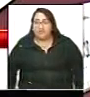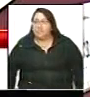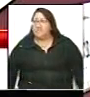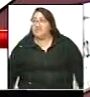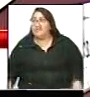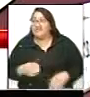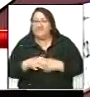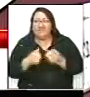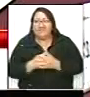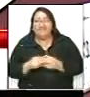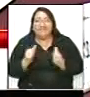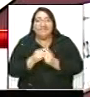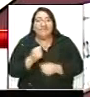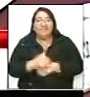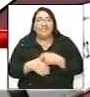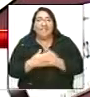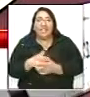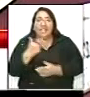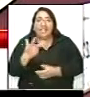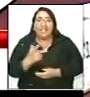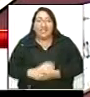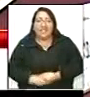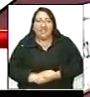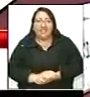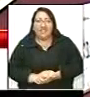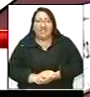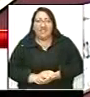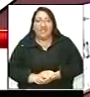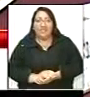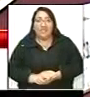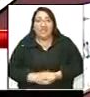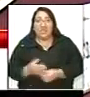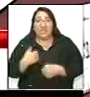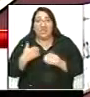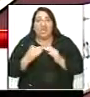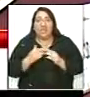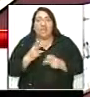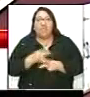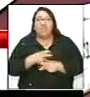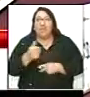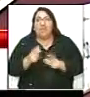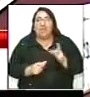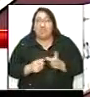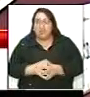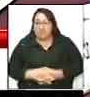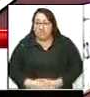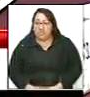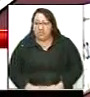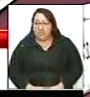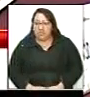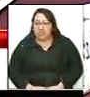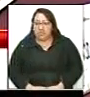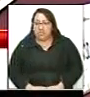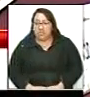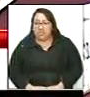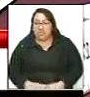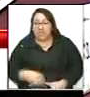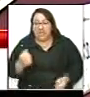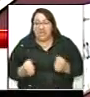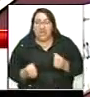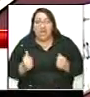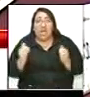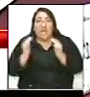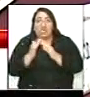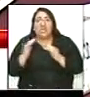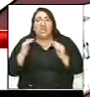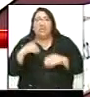mal venido en terceros. O sea, tienen casas a nombre de terceros, tienen carros, casas con